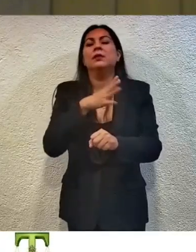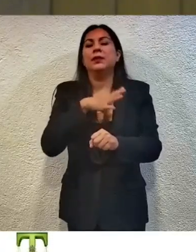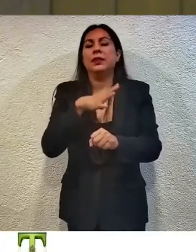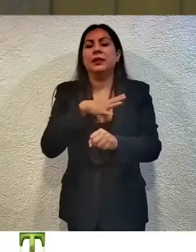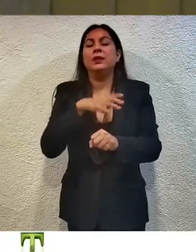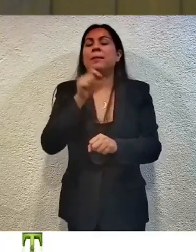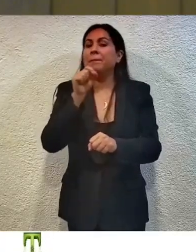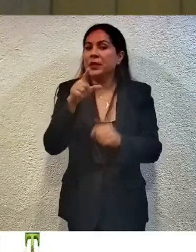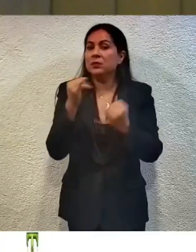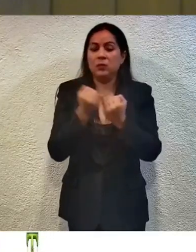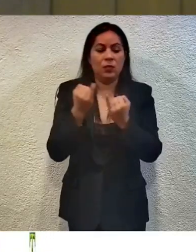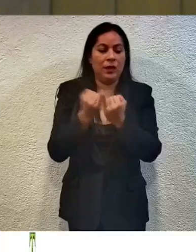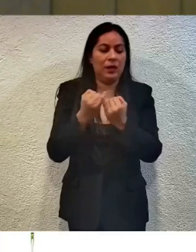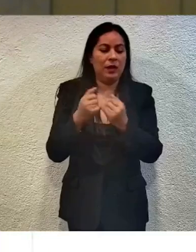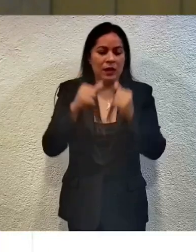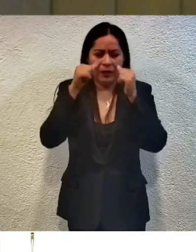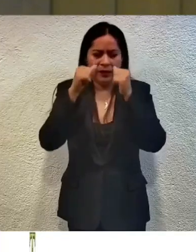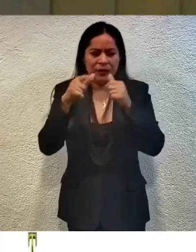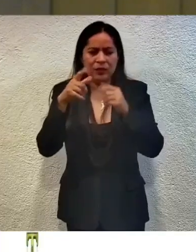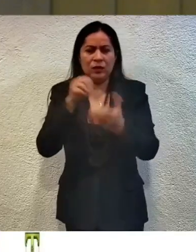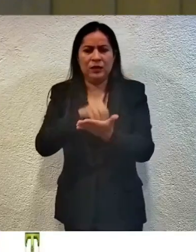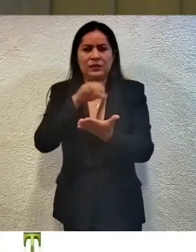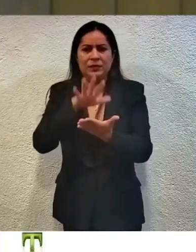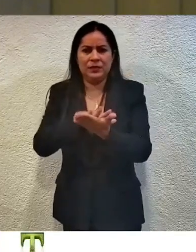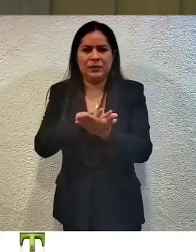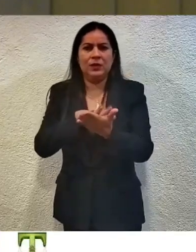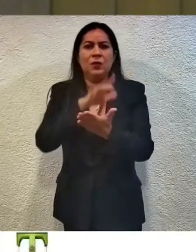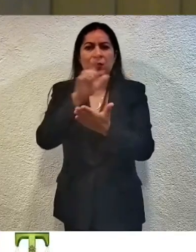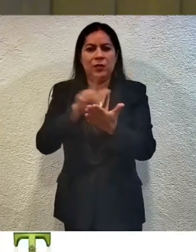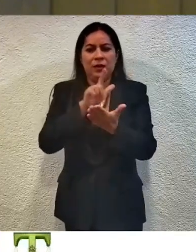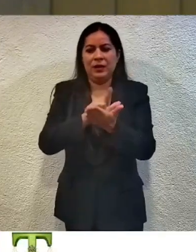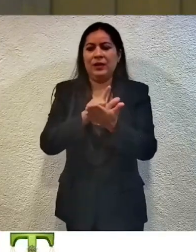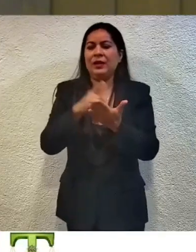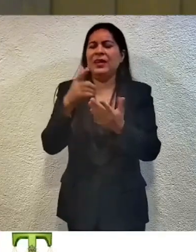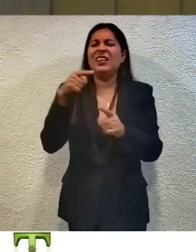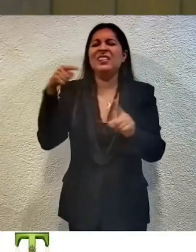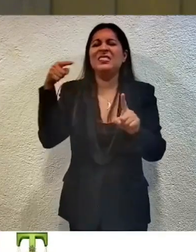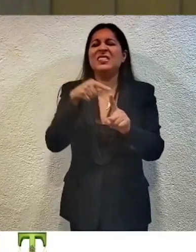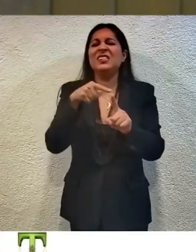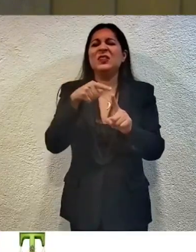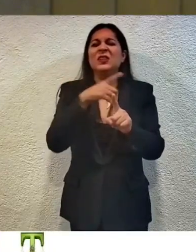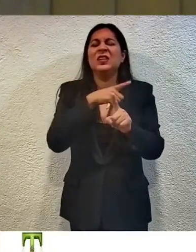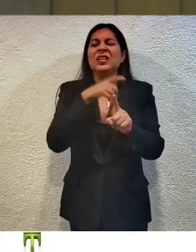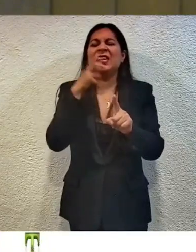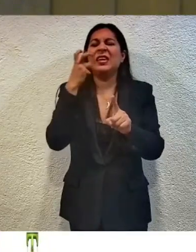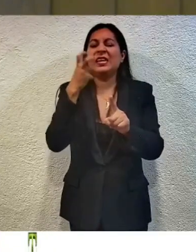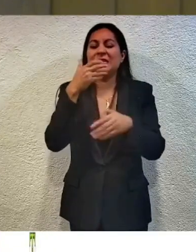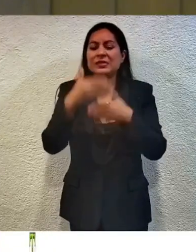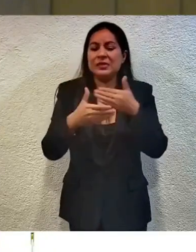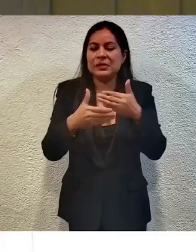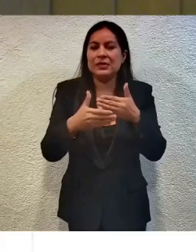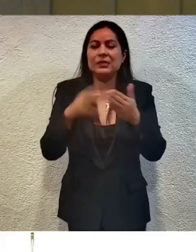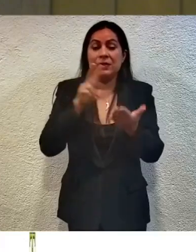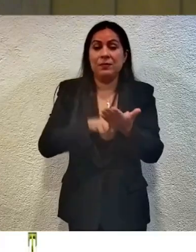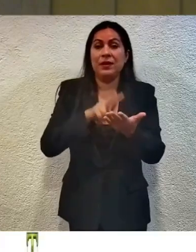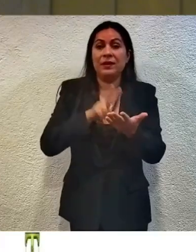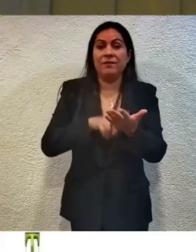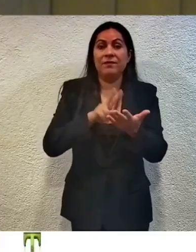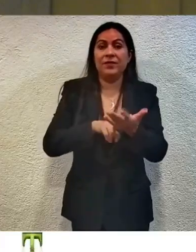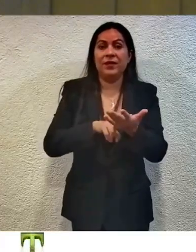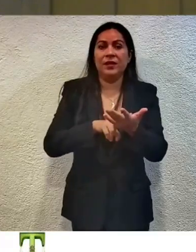Así, atendiendo a la fórmula establecida por la legislación en el sentido de que esta etapa se verifica